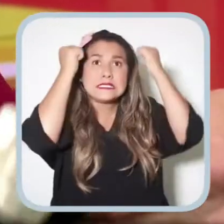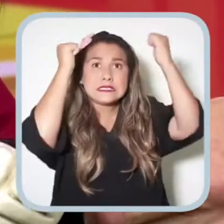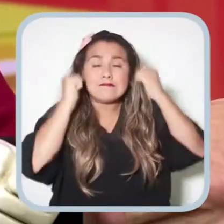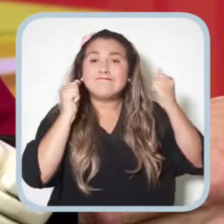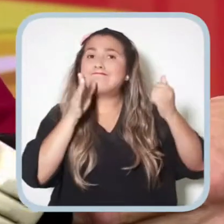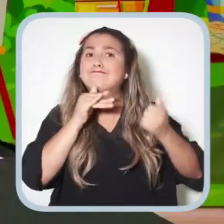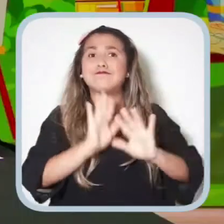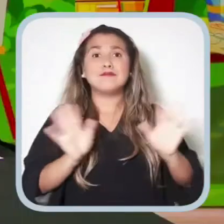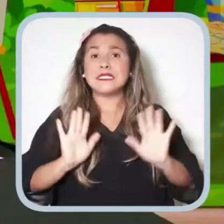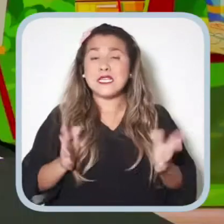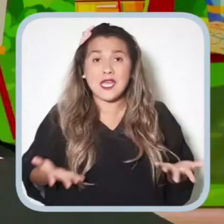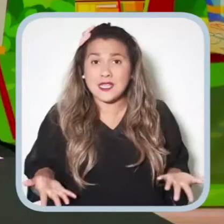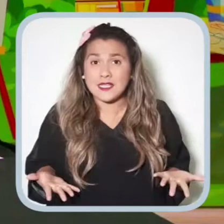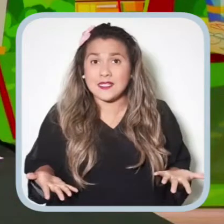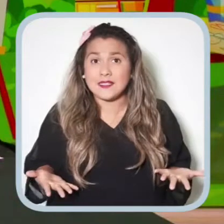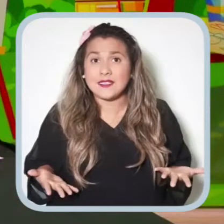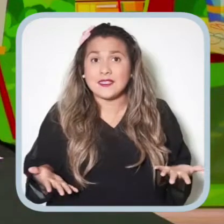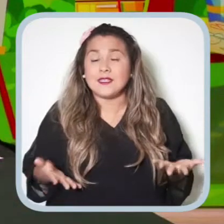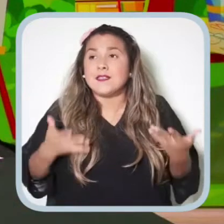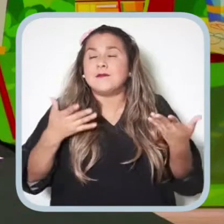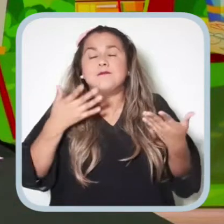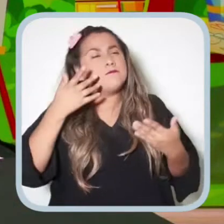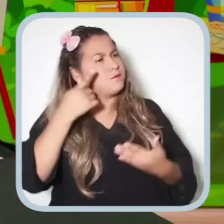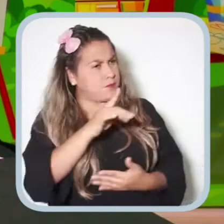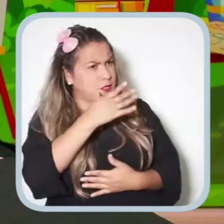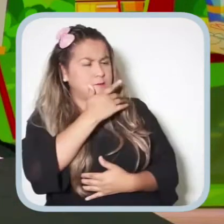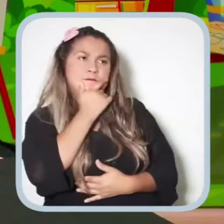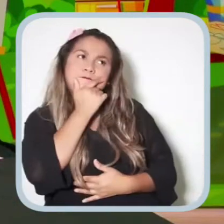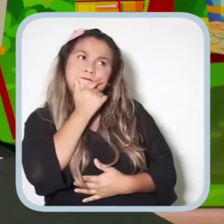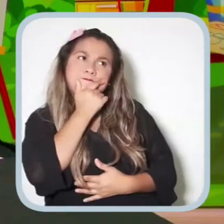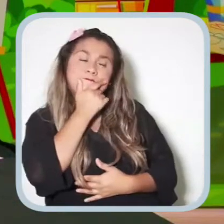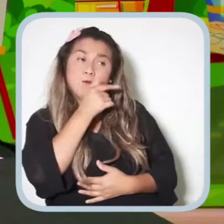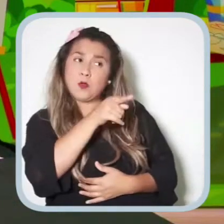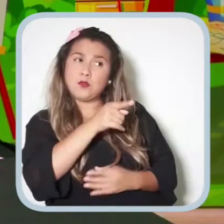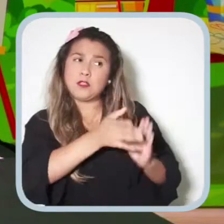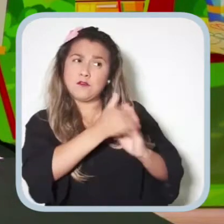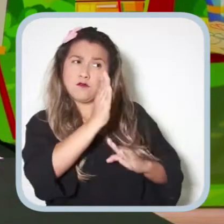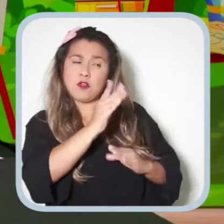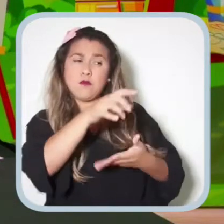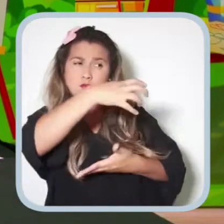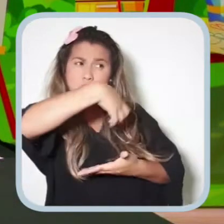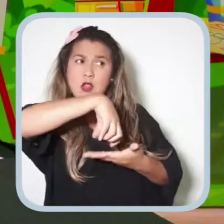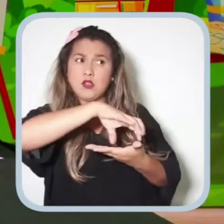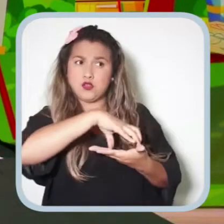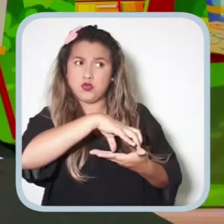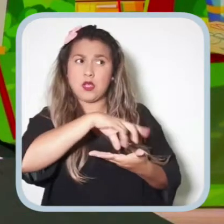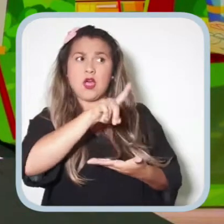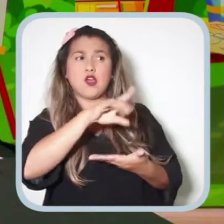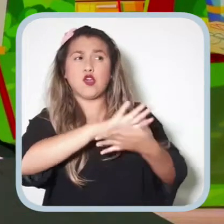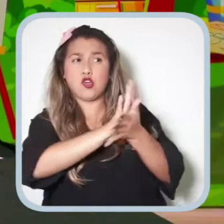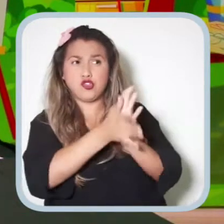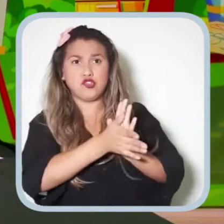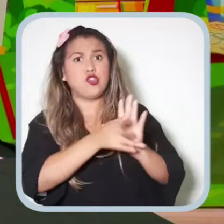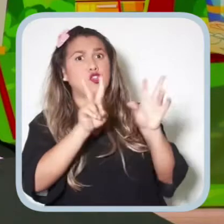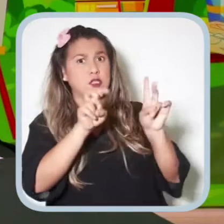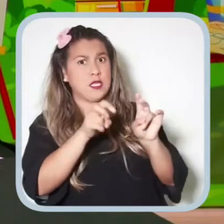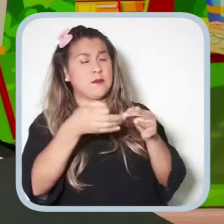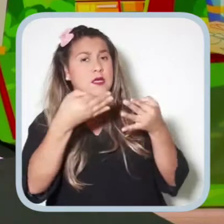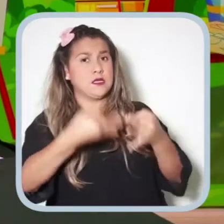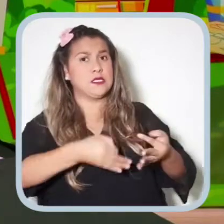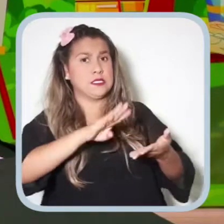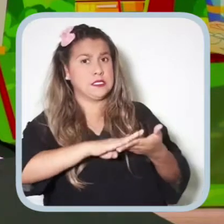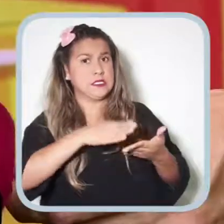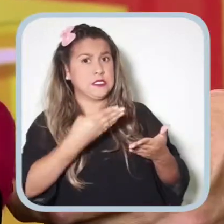pasó nada. Pero, don Fígaro, supongo que usted fue por la ciudad y fue con todas las medidas